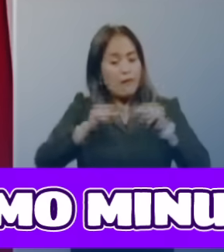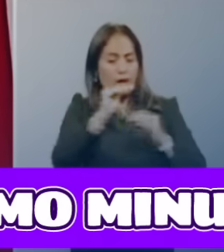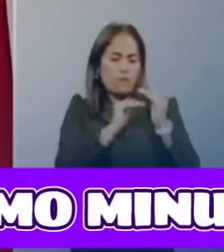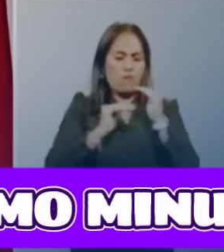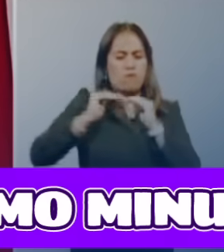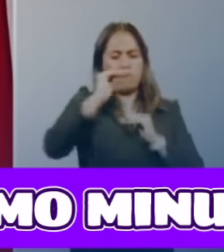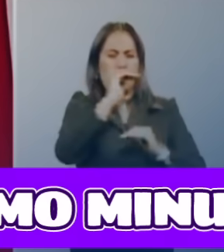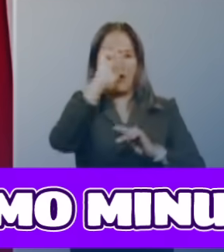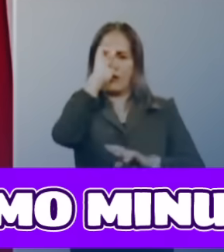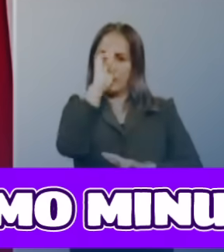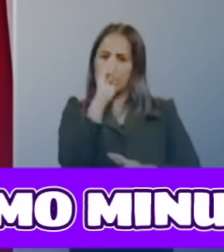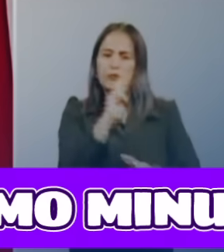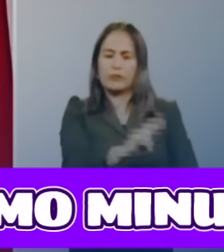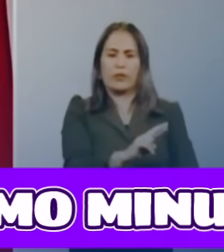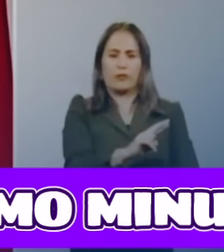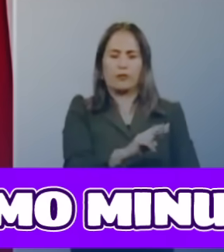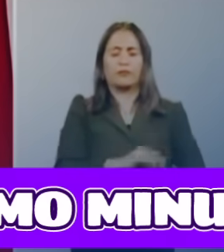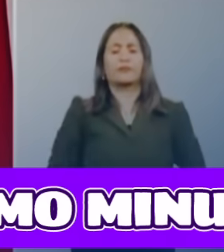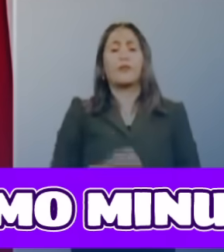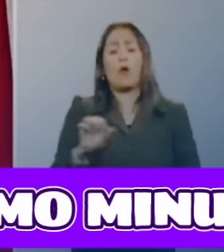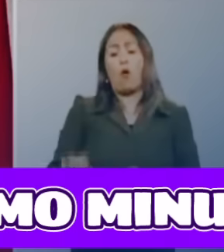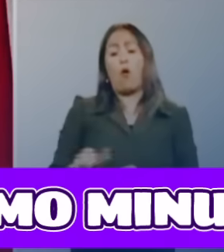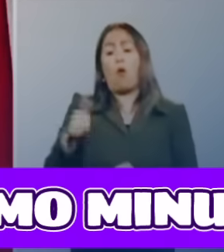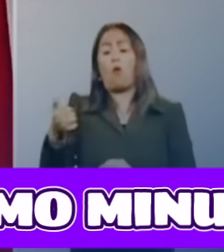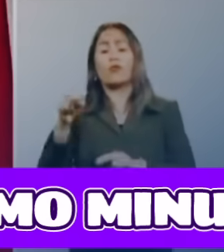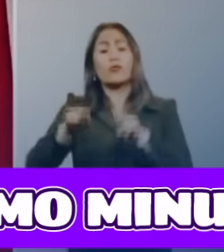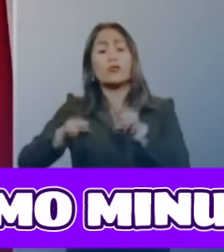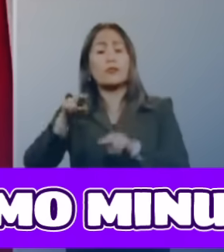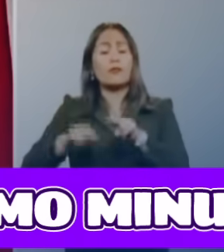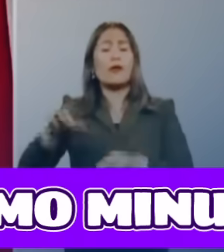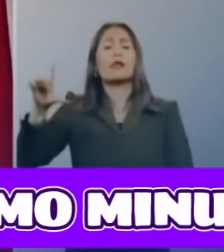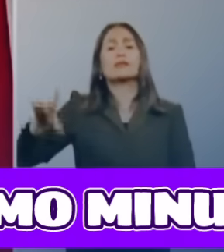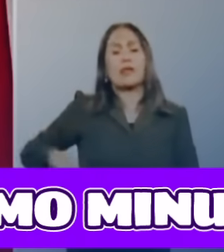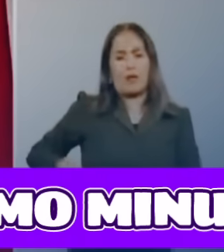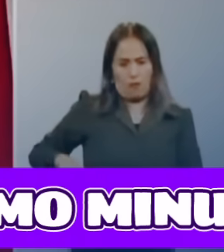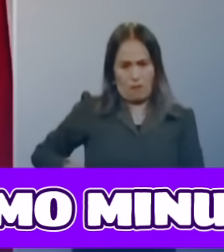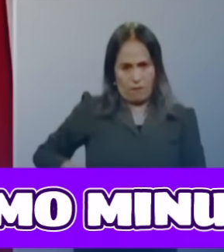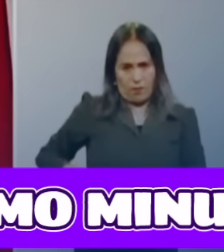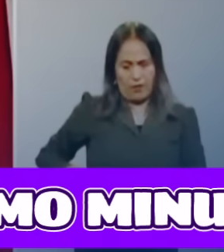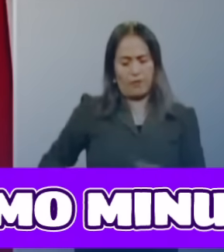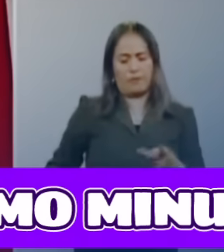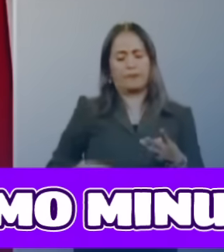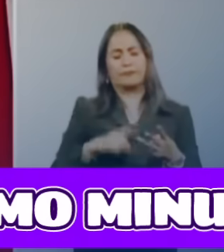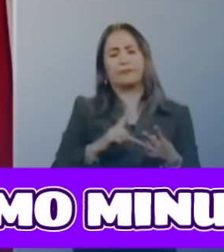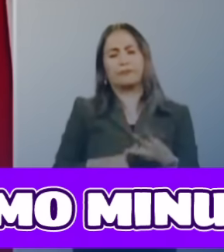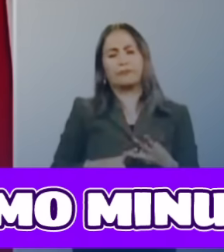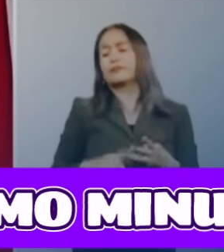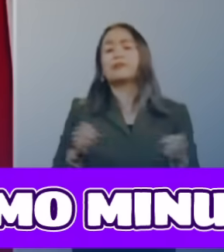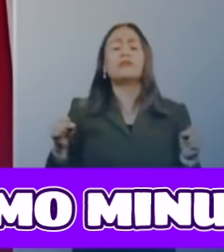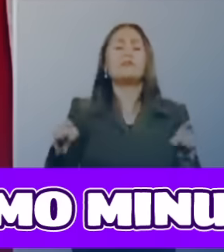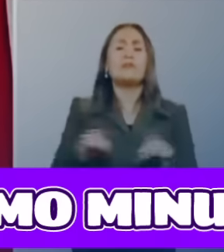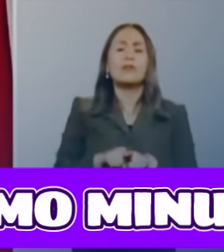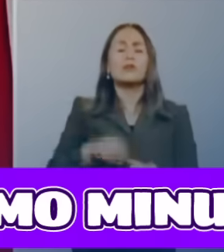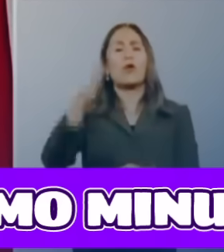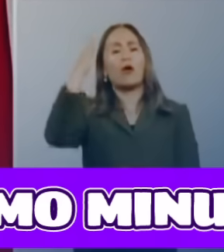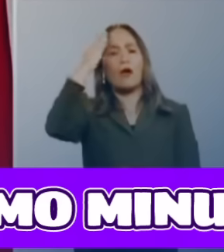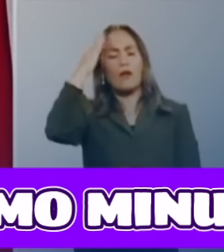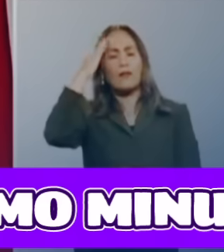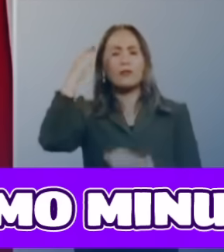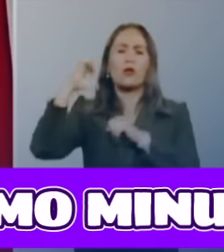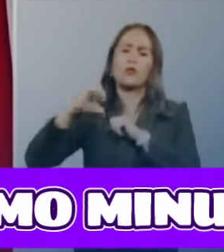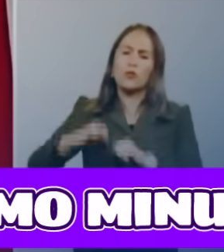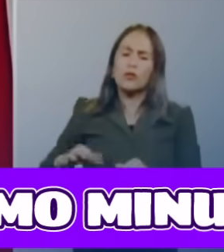se enfatizó que los otros poderes del Estado y en general todas las